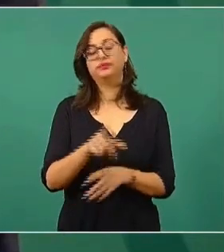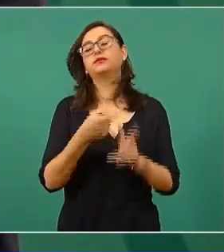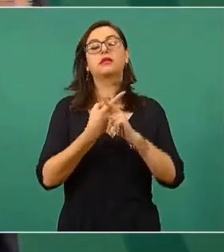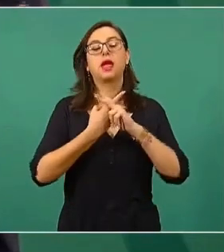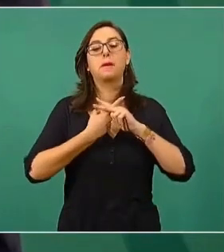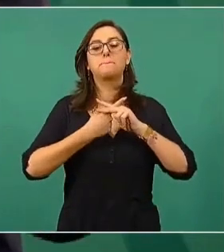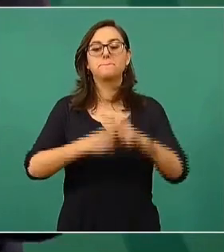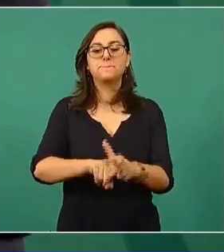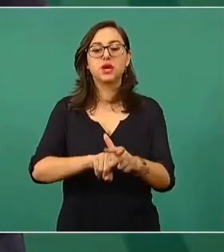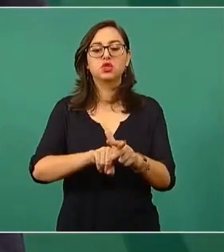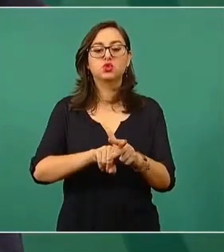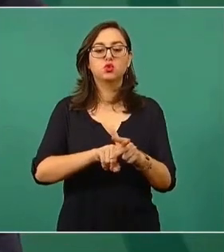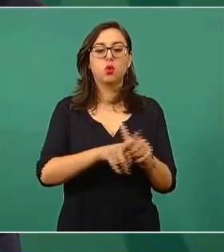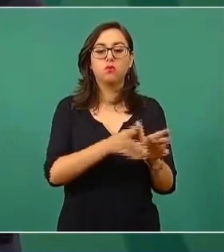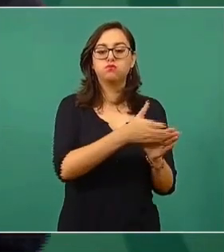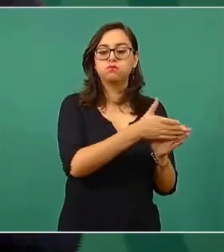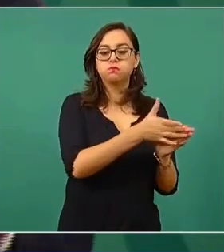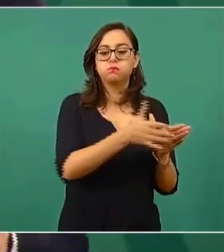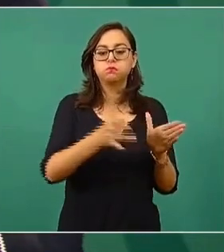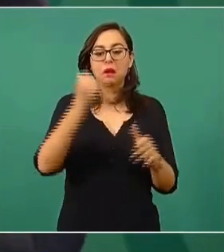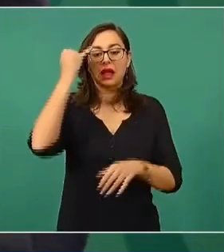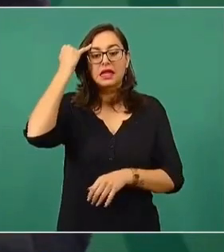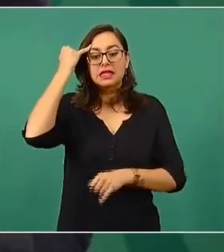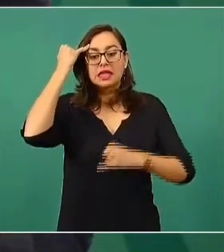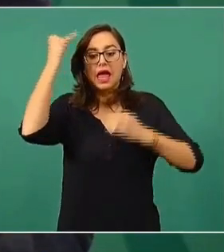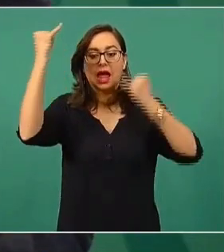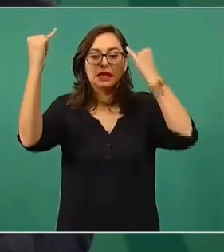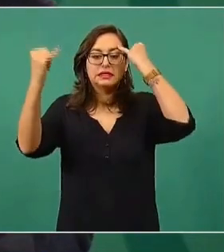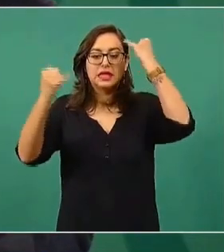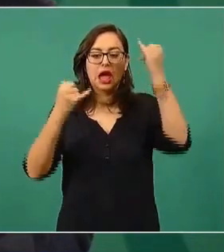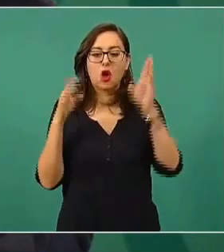creadores de este esquema de saqueo